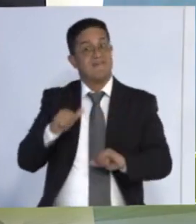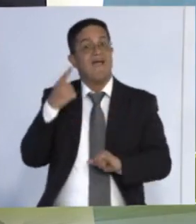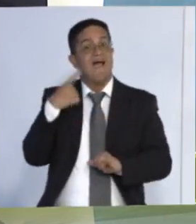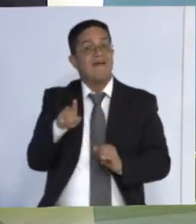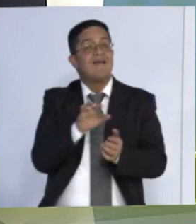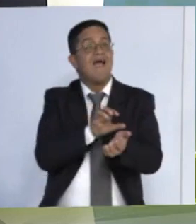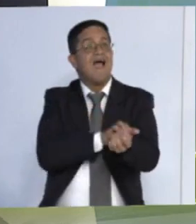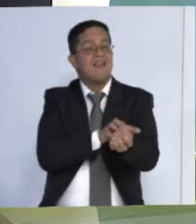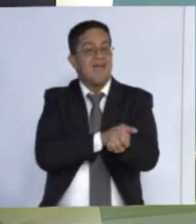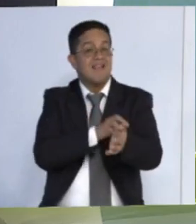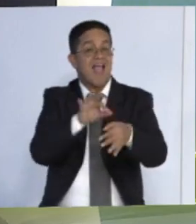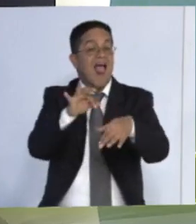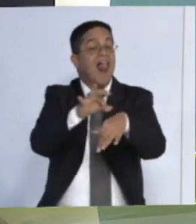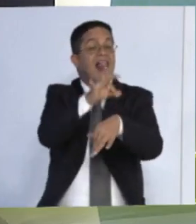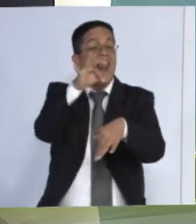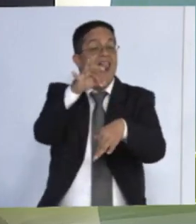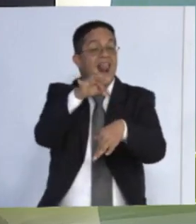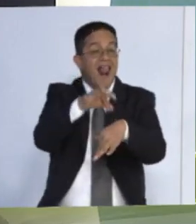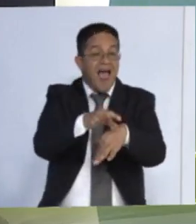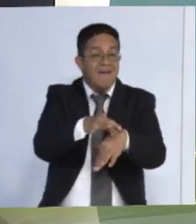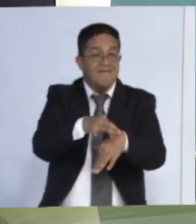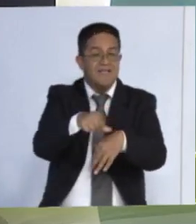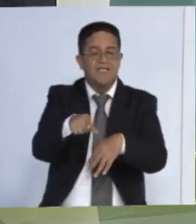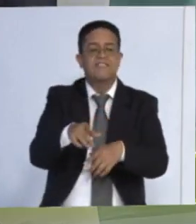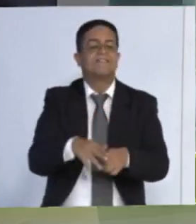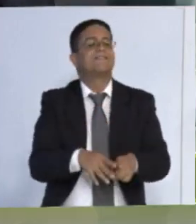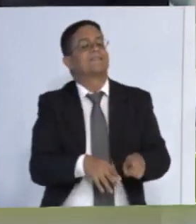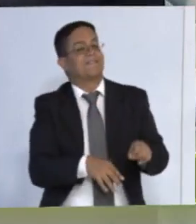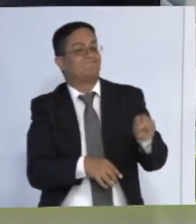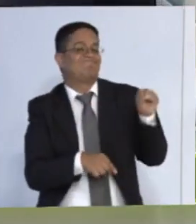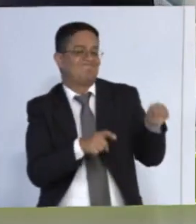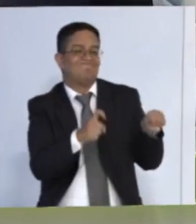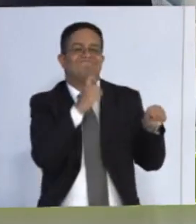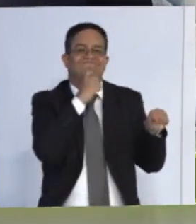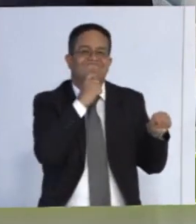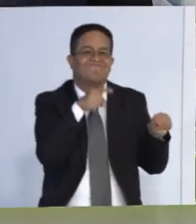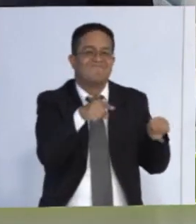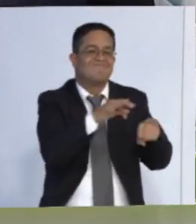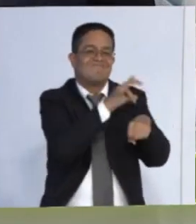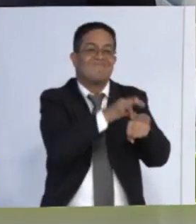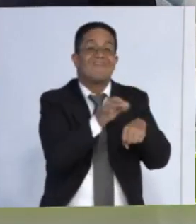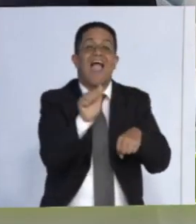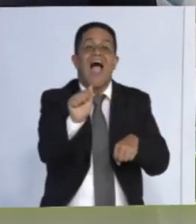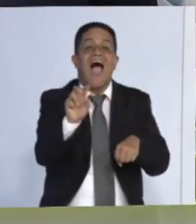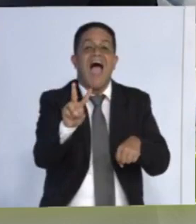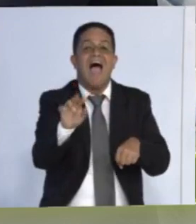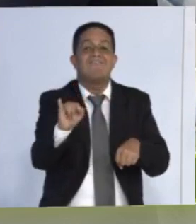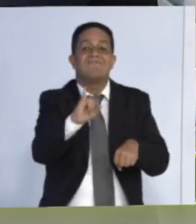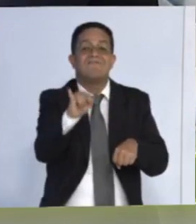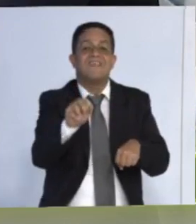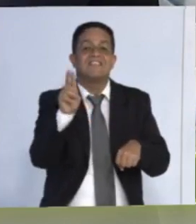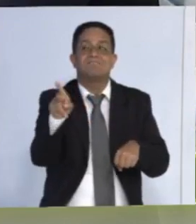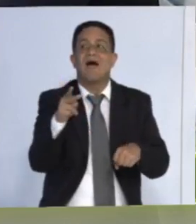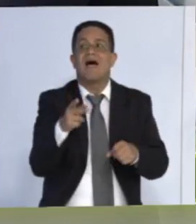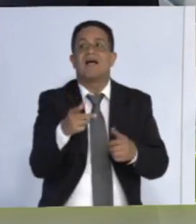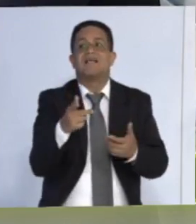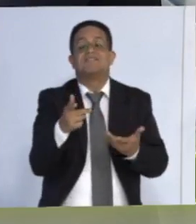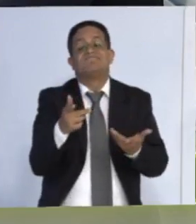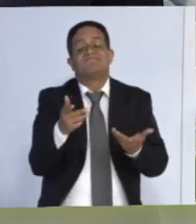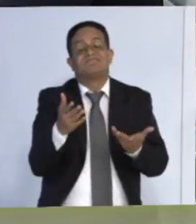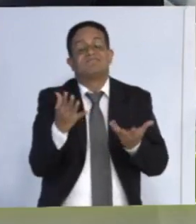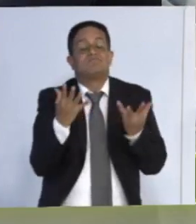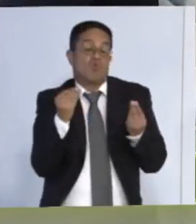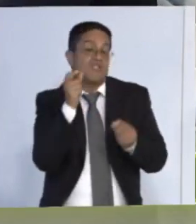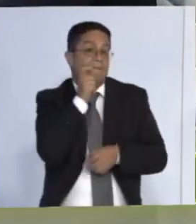a la picadura de avispas. Es una alergia bien complicada porque puede poner en peligro la vida. Es muy frecuente